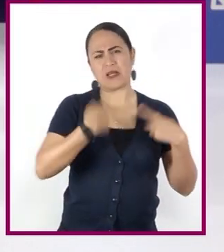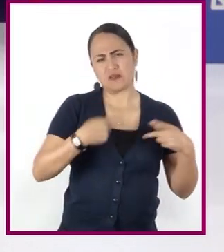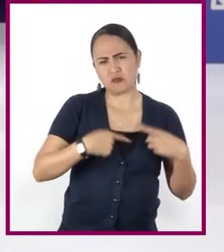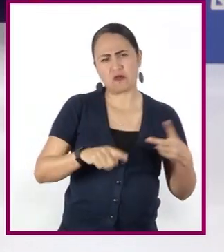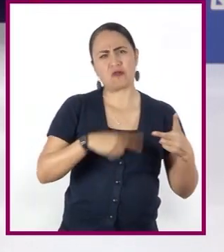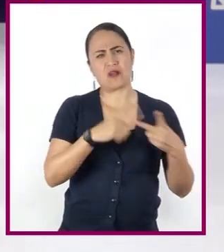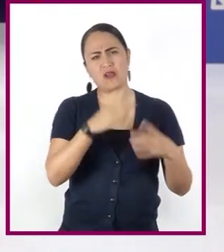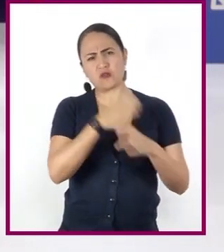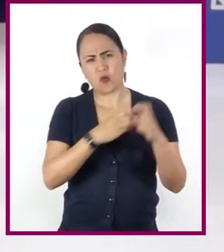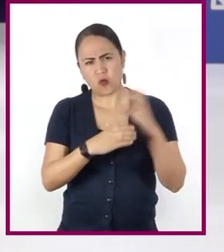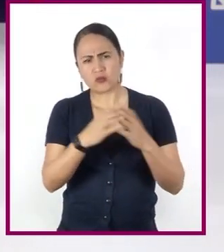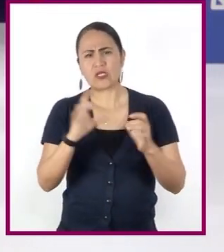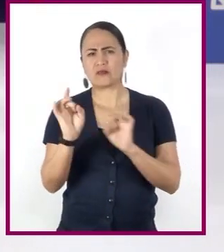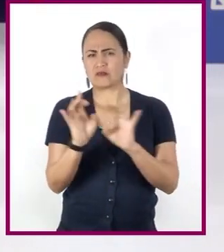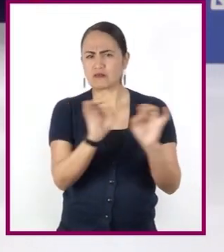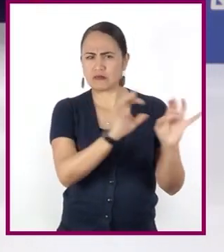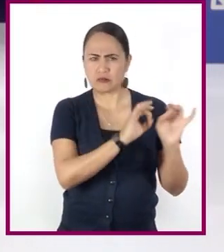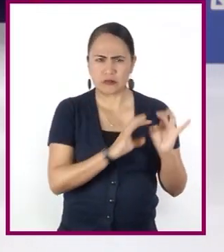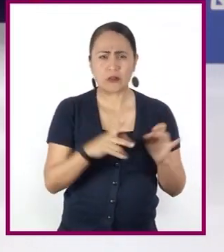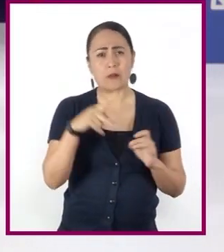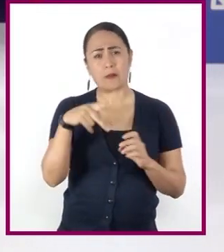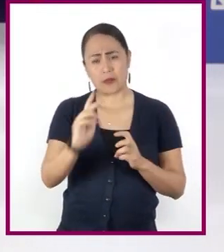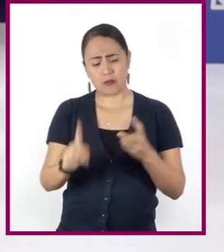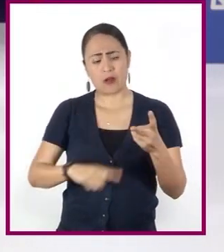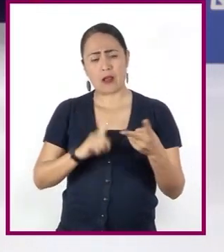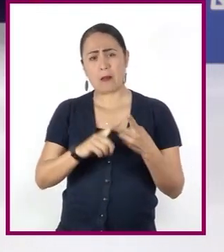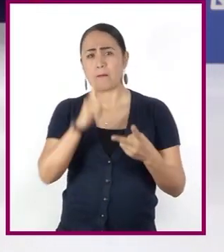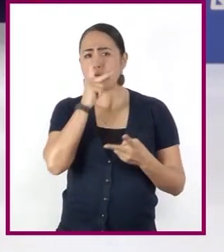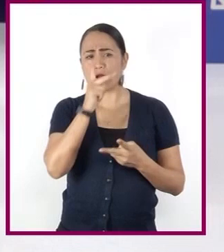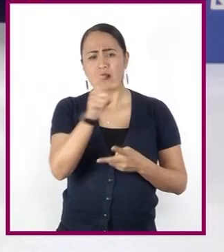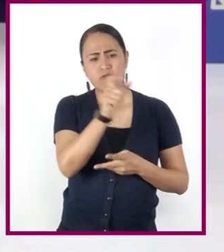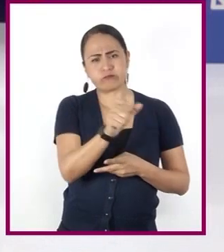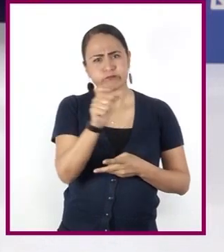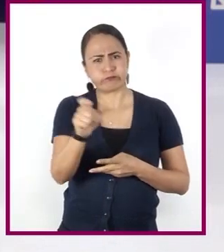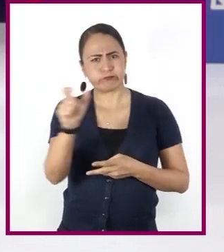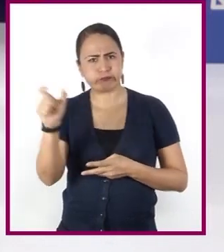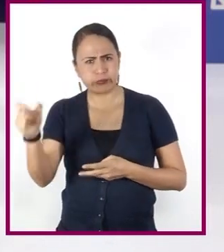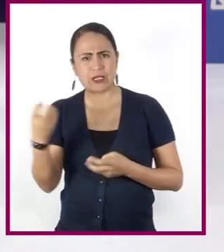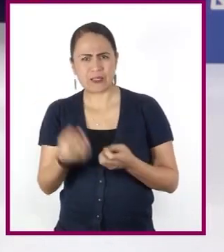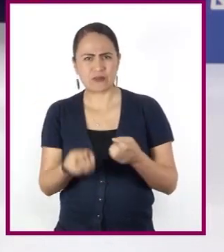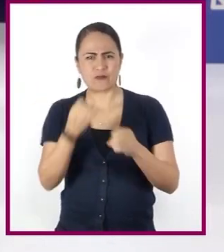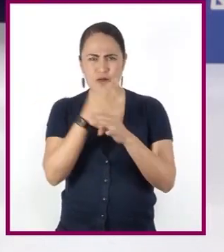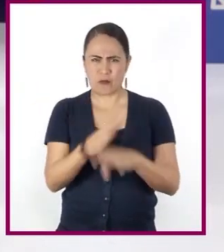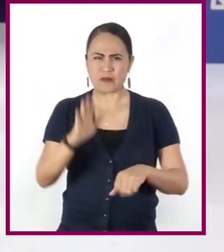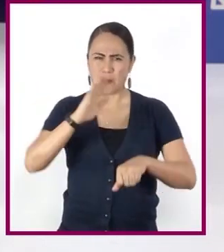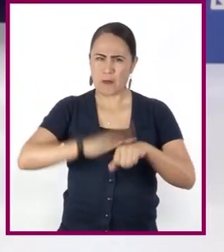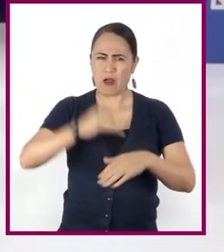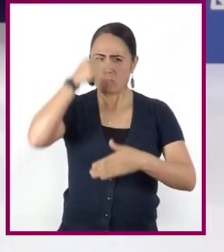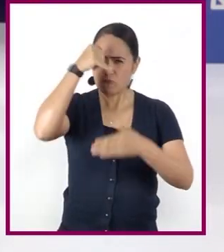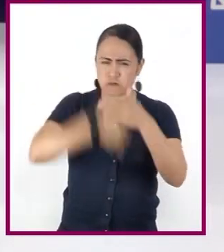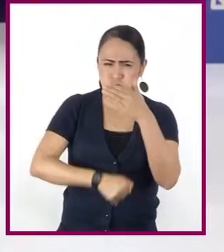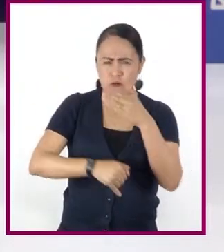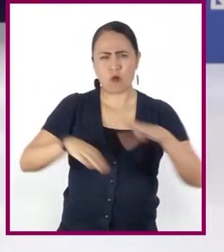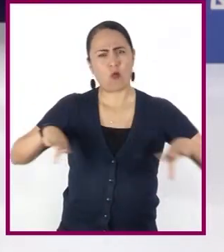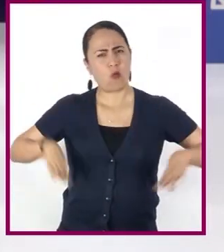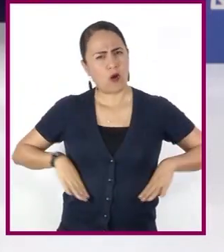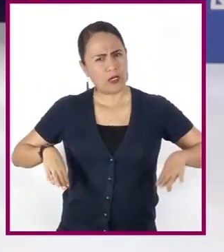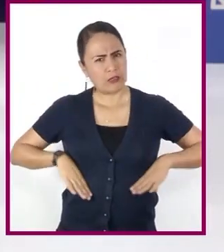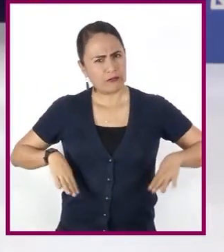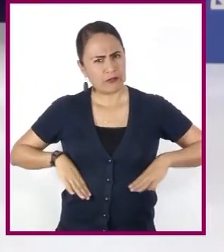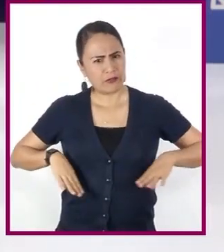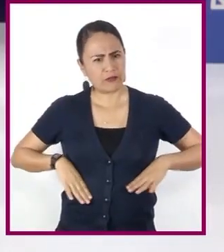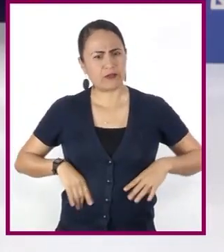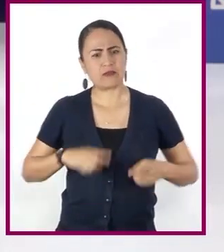objetos, situaciones, mientras que las frases adjetivas dan información adicional sobre las cualidades o